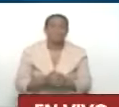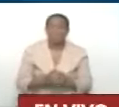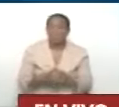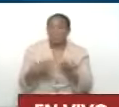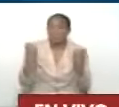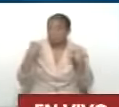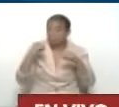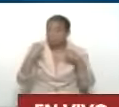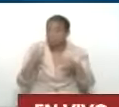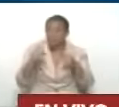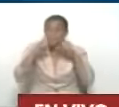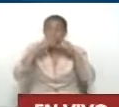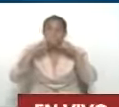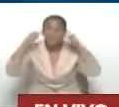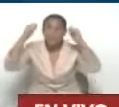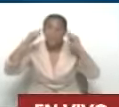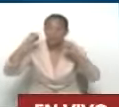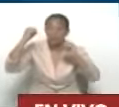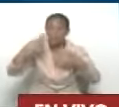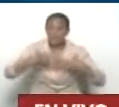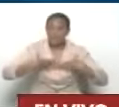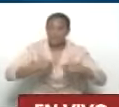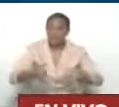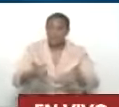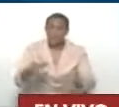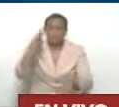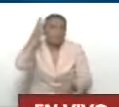ensayado de Superbigote, en salud, así